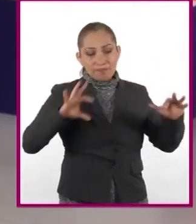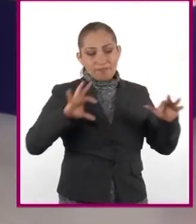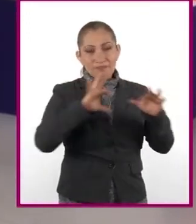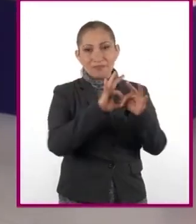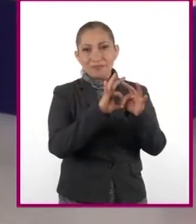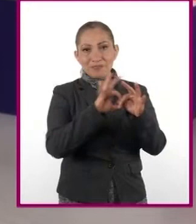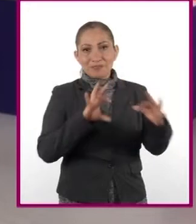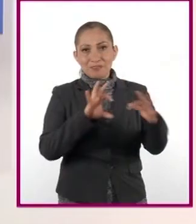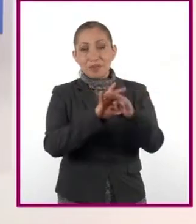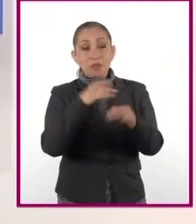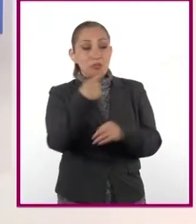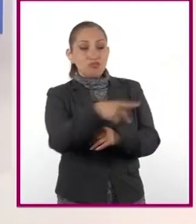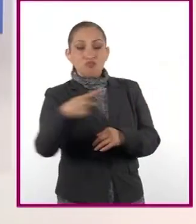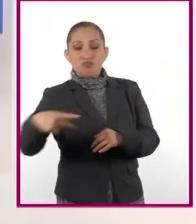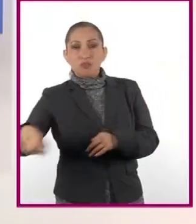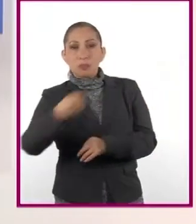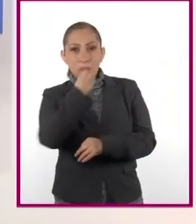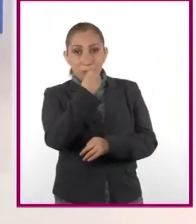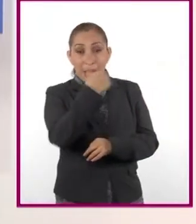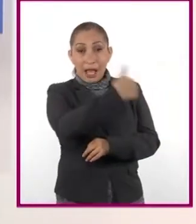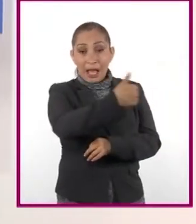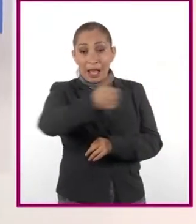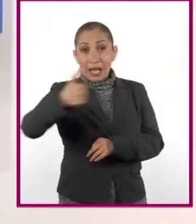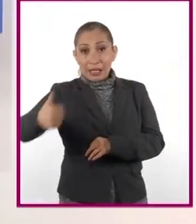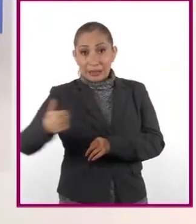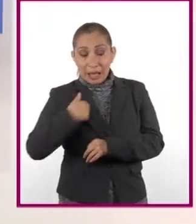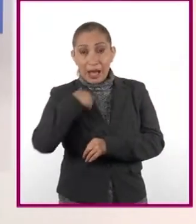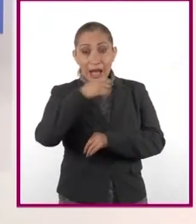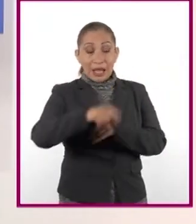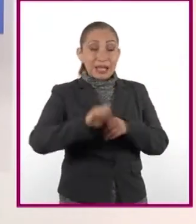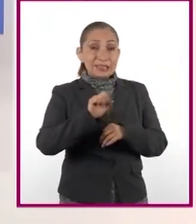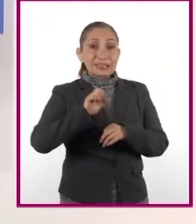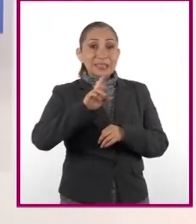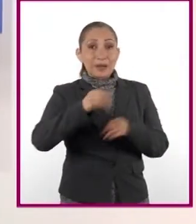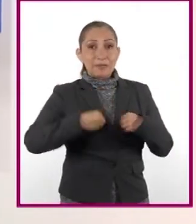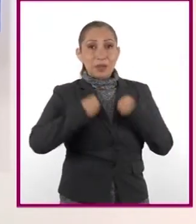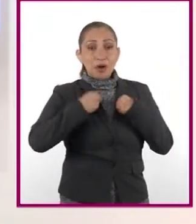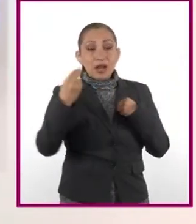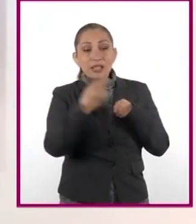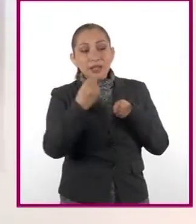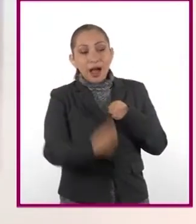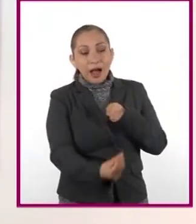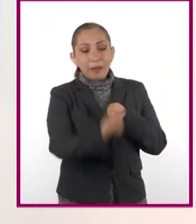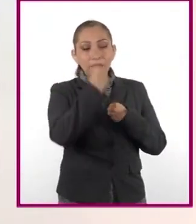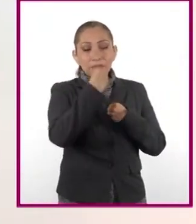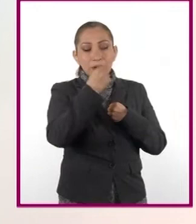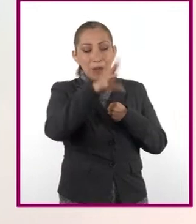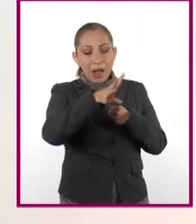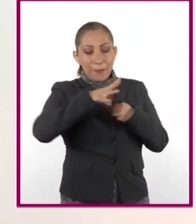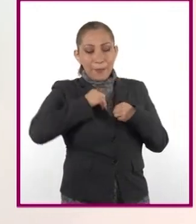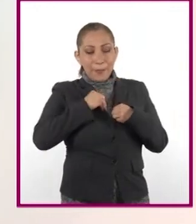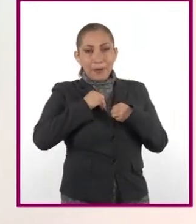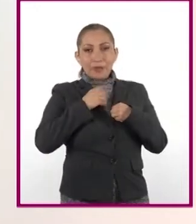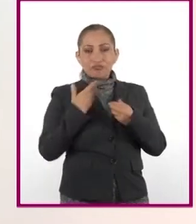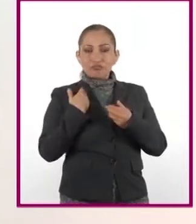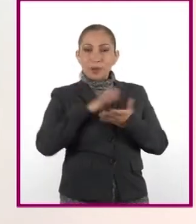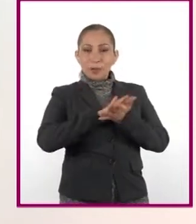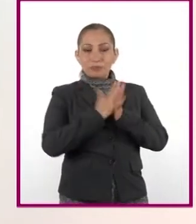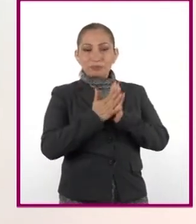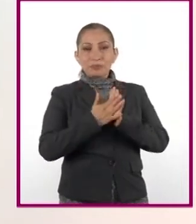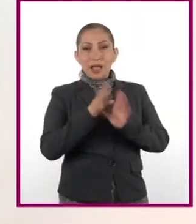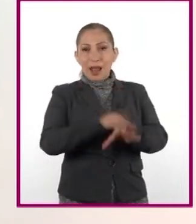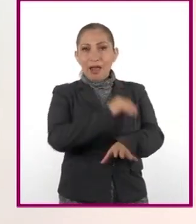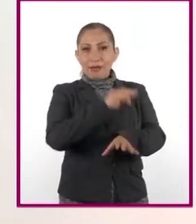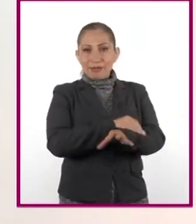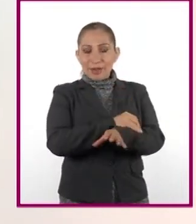por lo que comen. Cada organismo necesita otros para obtener nutrientes necesarios y producir la energía